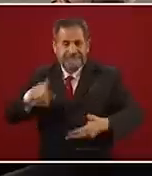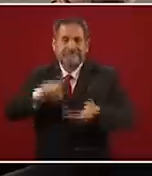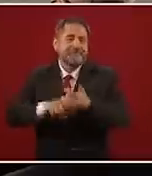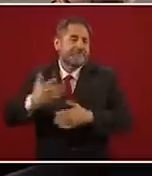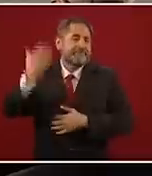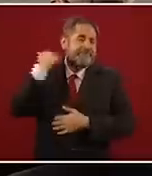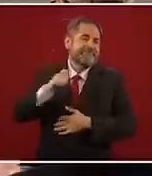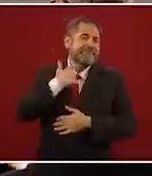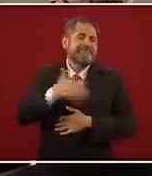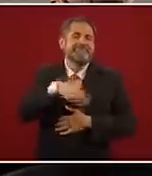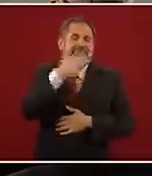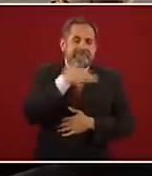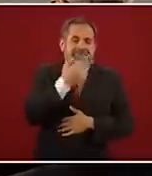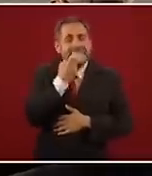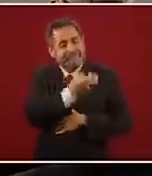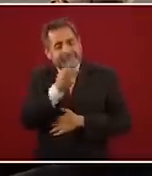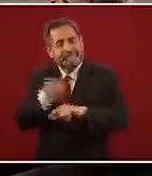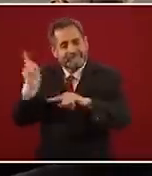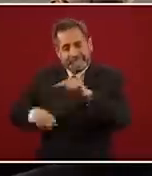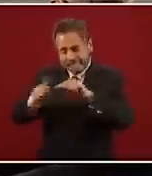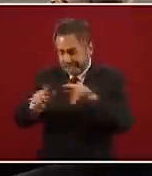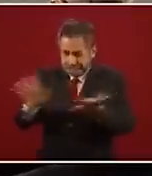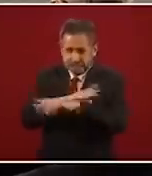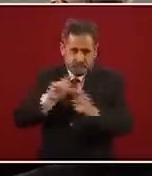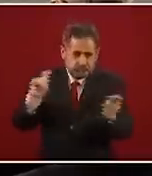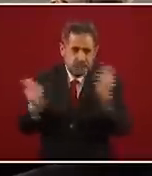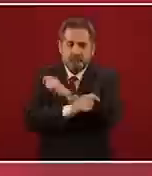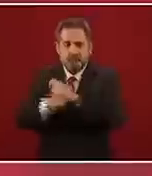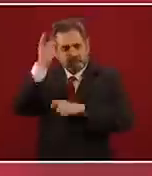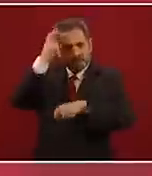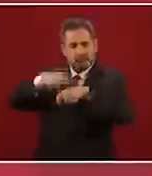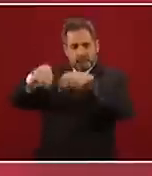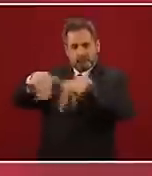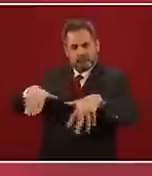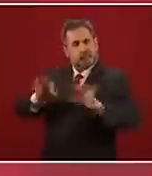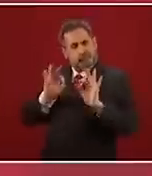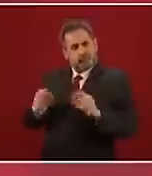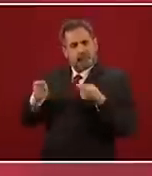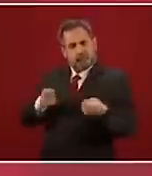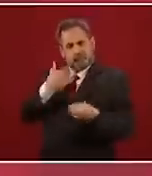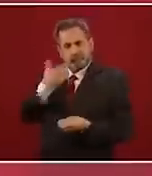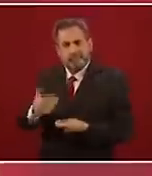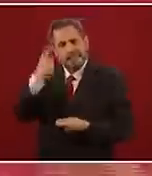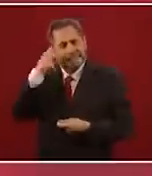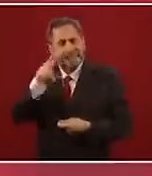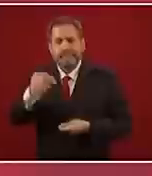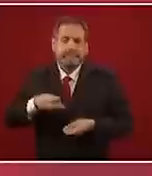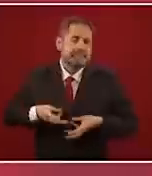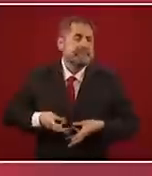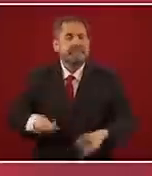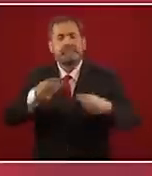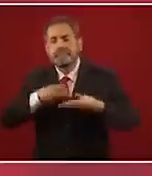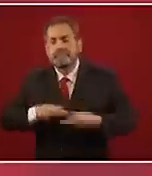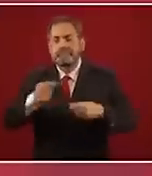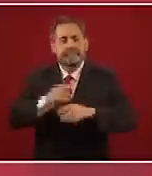sean modificadas. Esa es la raíz del problema. Los problemas de mal uso de los recursos o de privilegiar los intereses